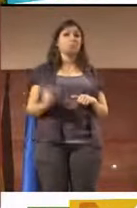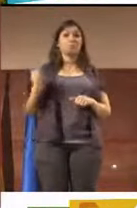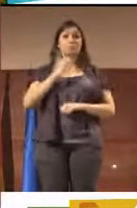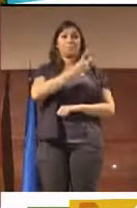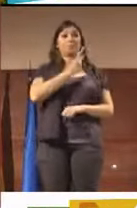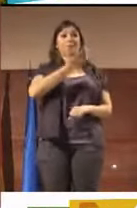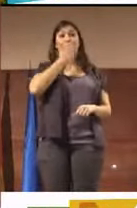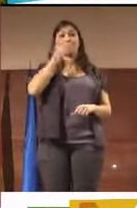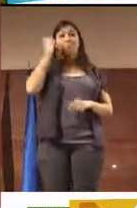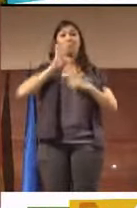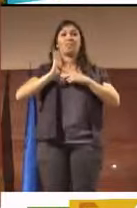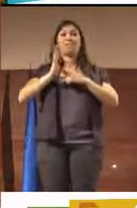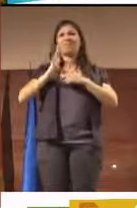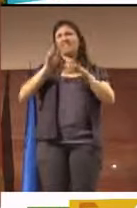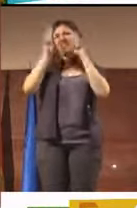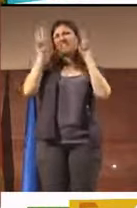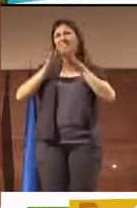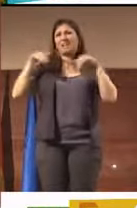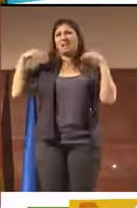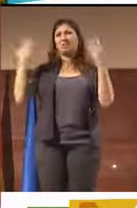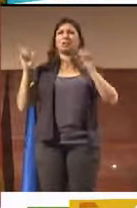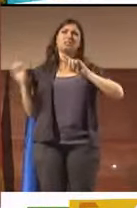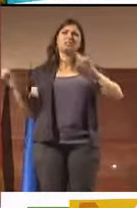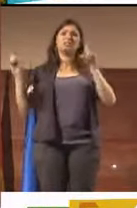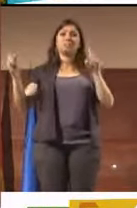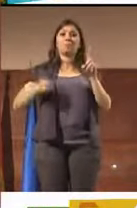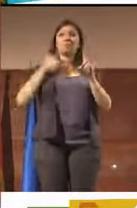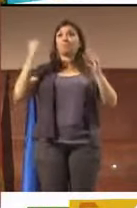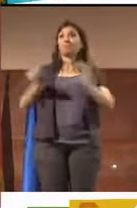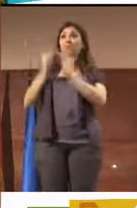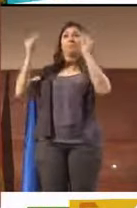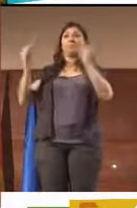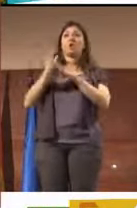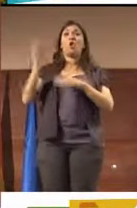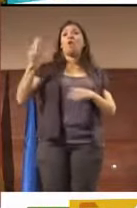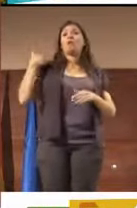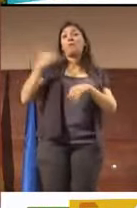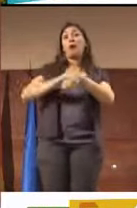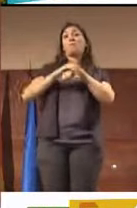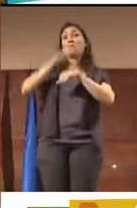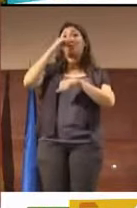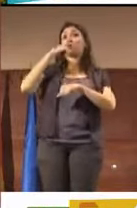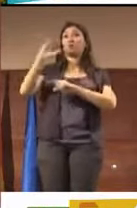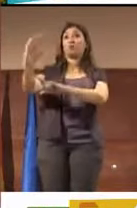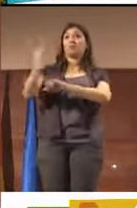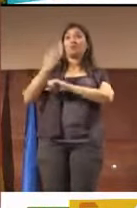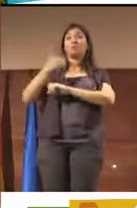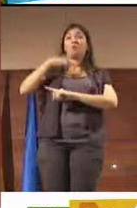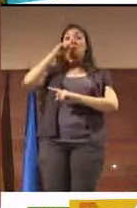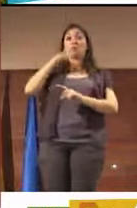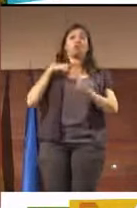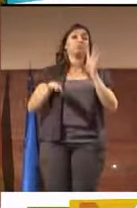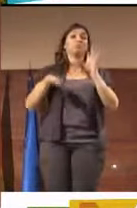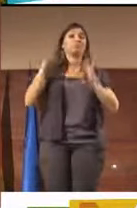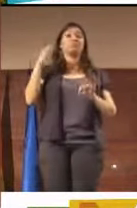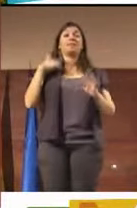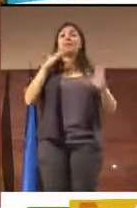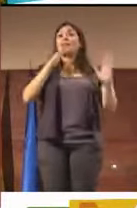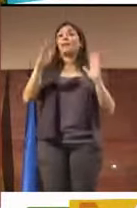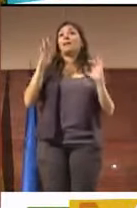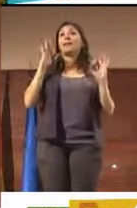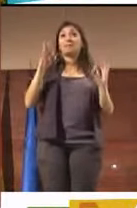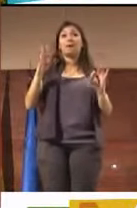por ferias internacionales en las que hemos coincidido y por amigos que nos presentaron en su día, cuando yo decidí, al final de una etapa